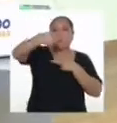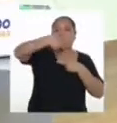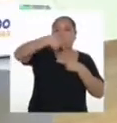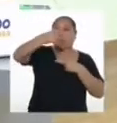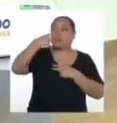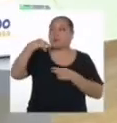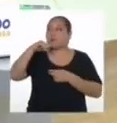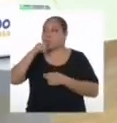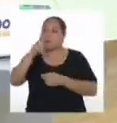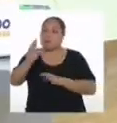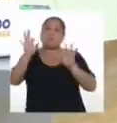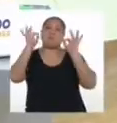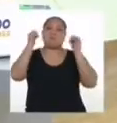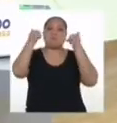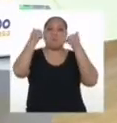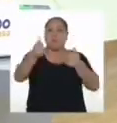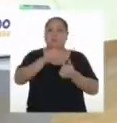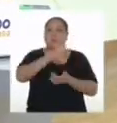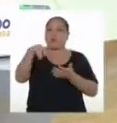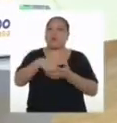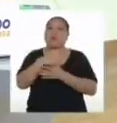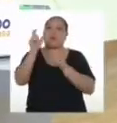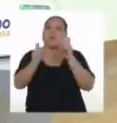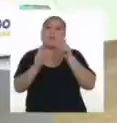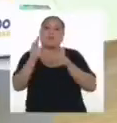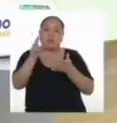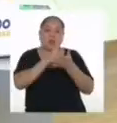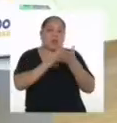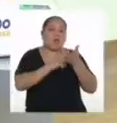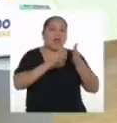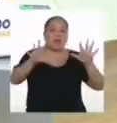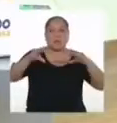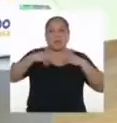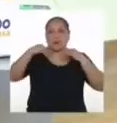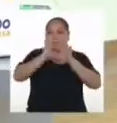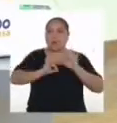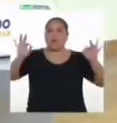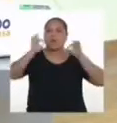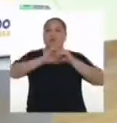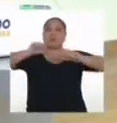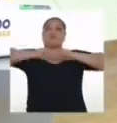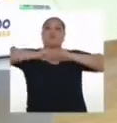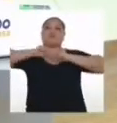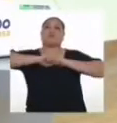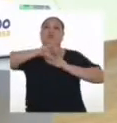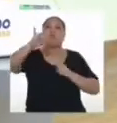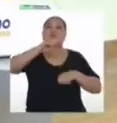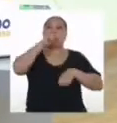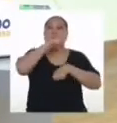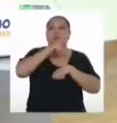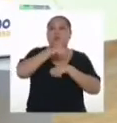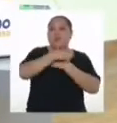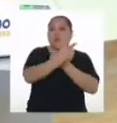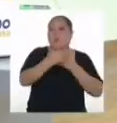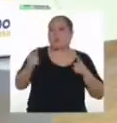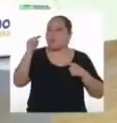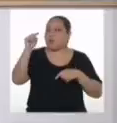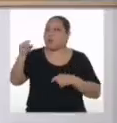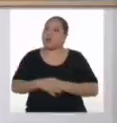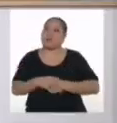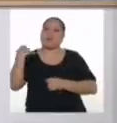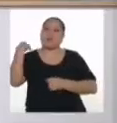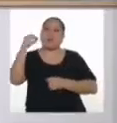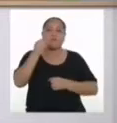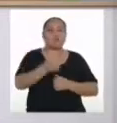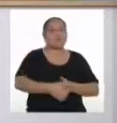vecinos. Tuvo mucho éxito. Todas las personas que la leyeron reconocieron la importancia de la actividad física y el uso del tiempo libre en las